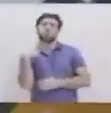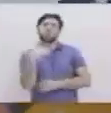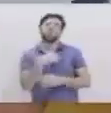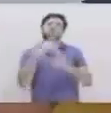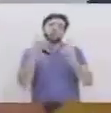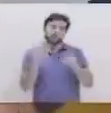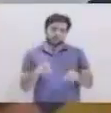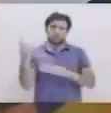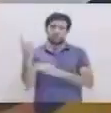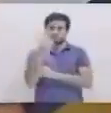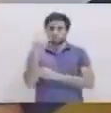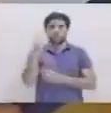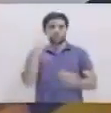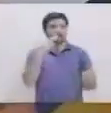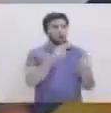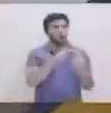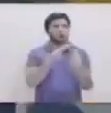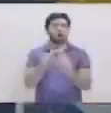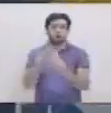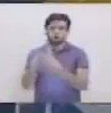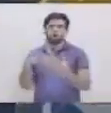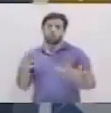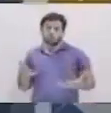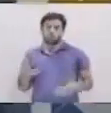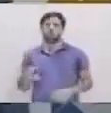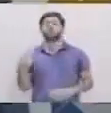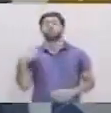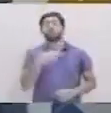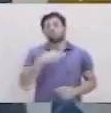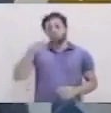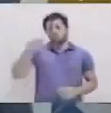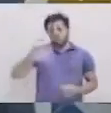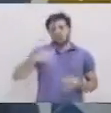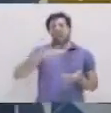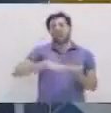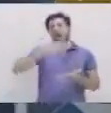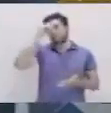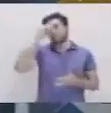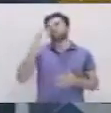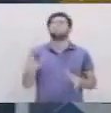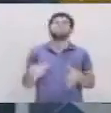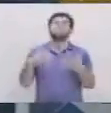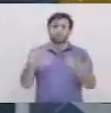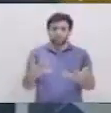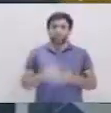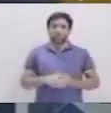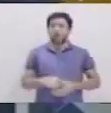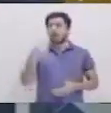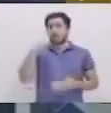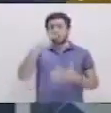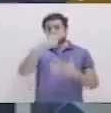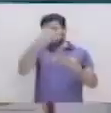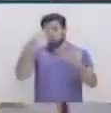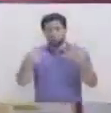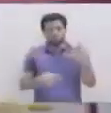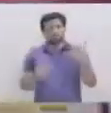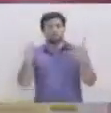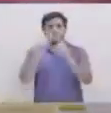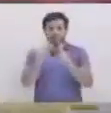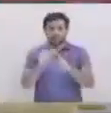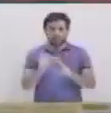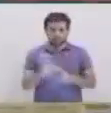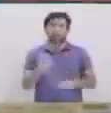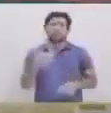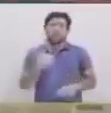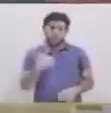símbolos patrios pues es sumamente importante. Lauren, y entonces, ¿qué aprendimos hoy? Hoy aprendimos que todas las palabras tienen un